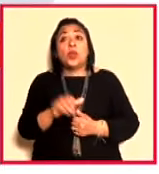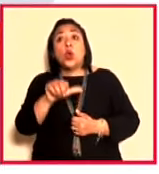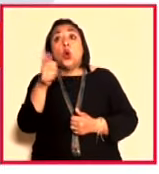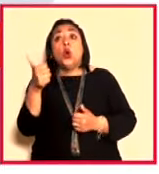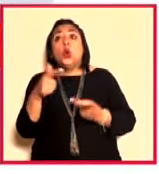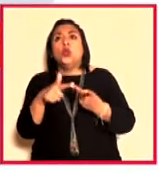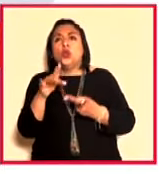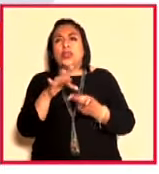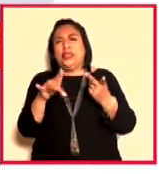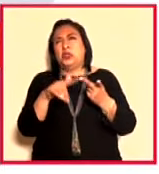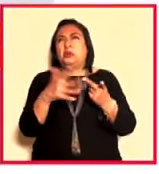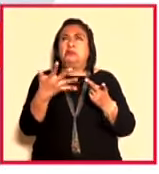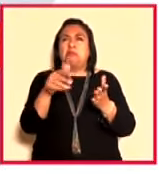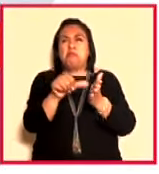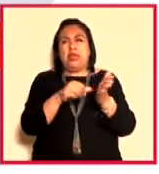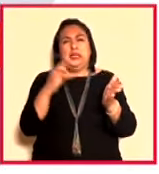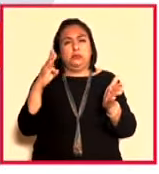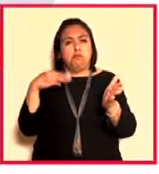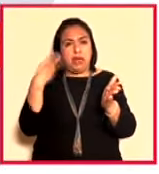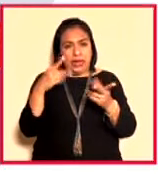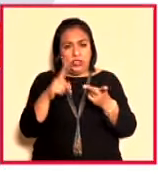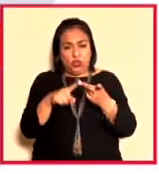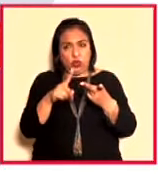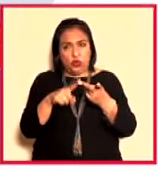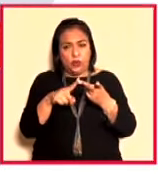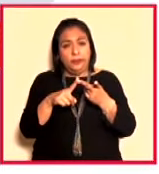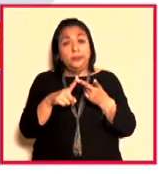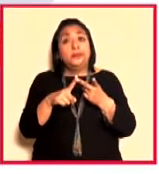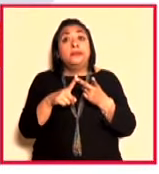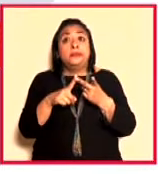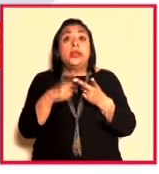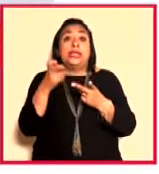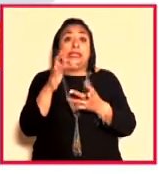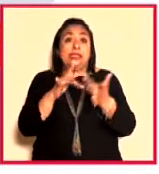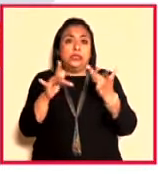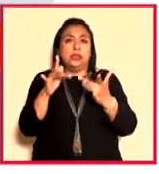por ahí por el mes de marzo es justamente